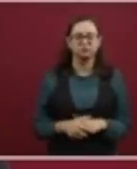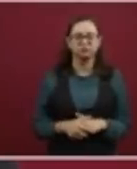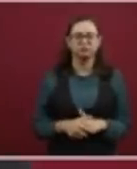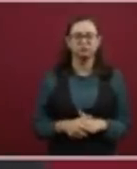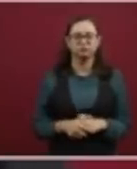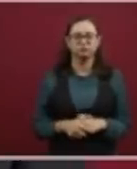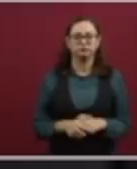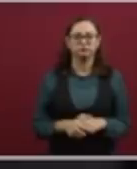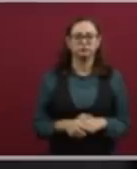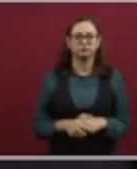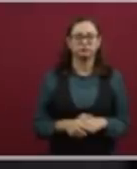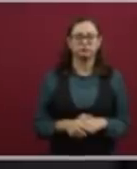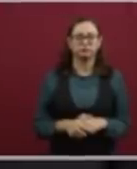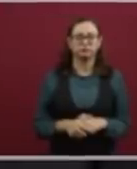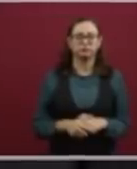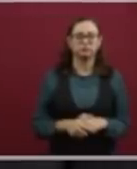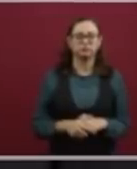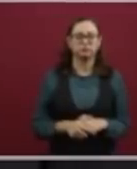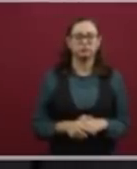cuando gobernó